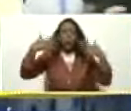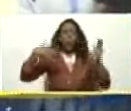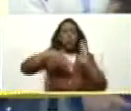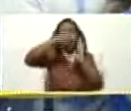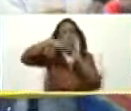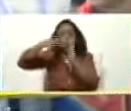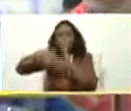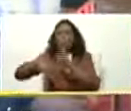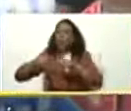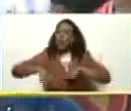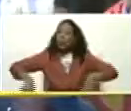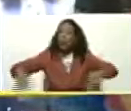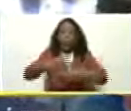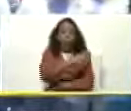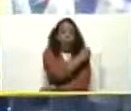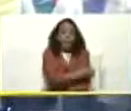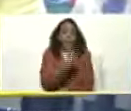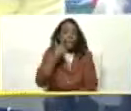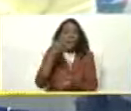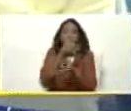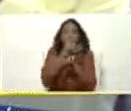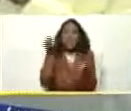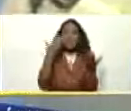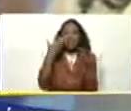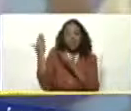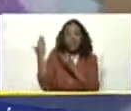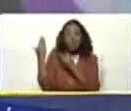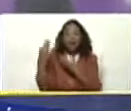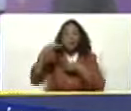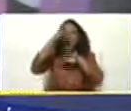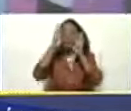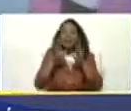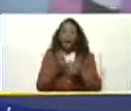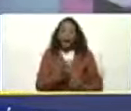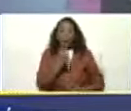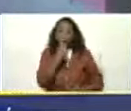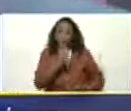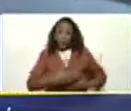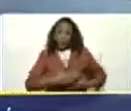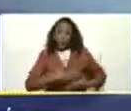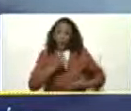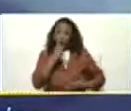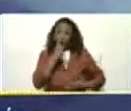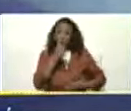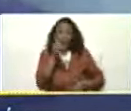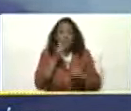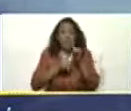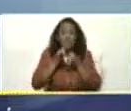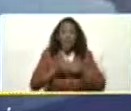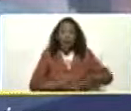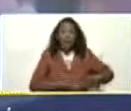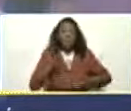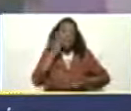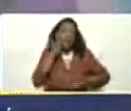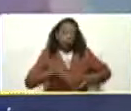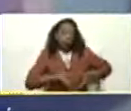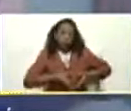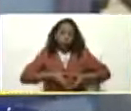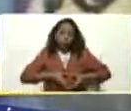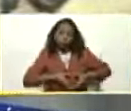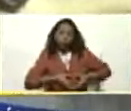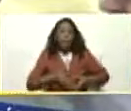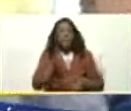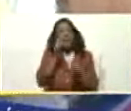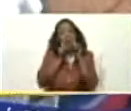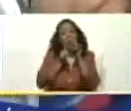la belleza para lactancia materna una belleza para que estén